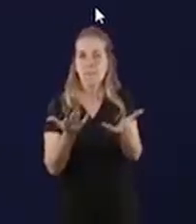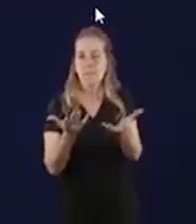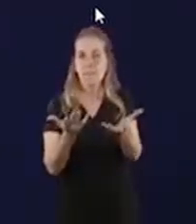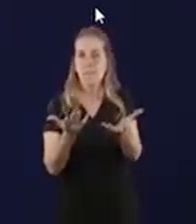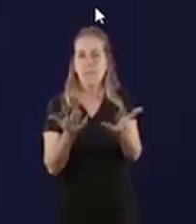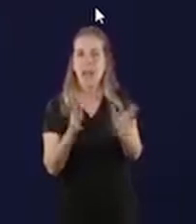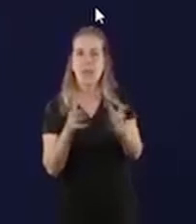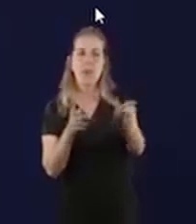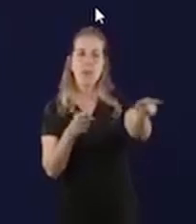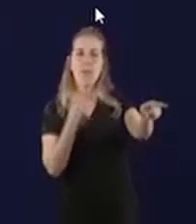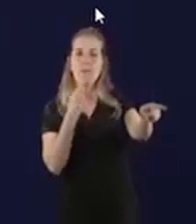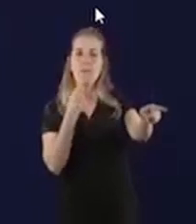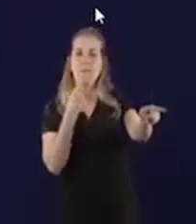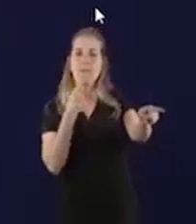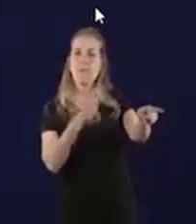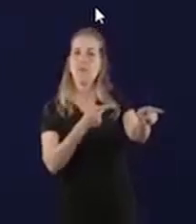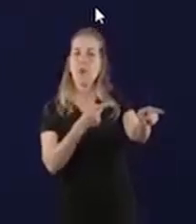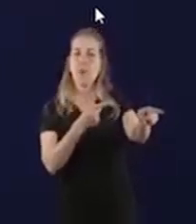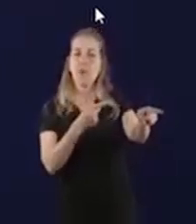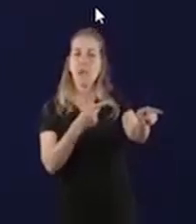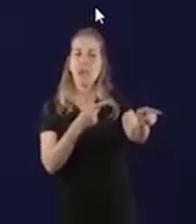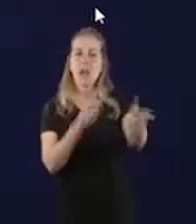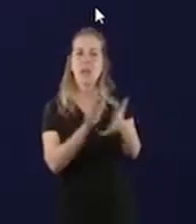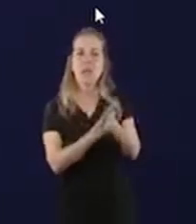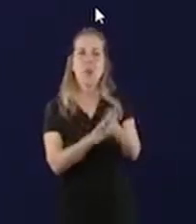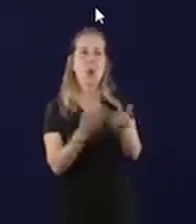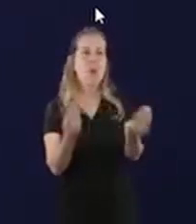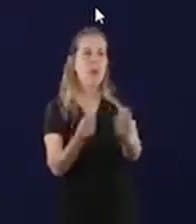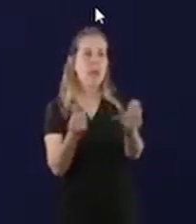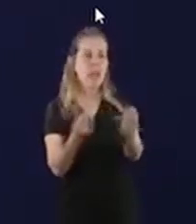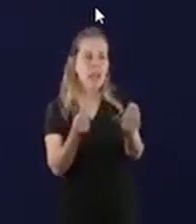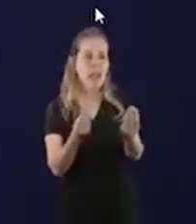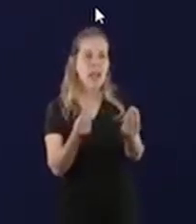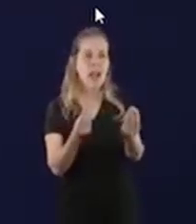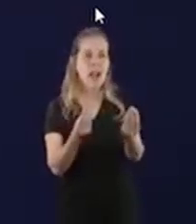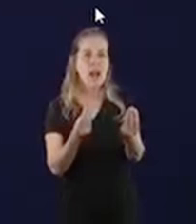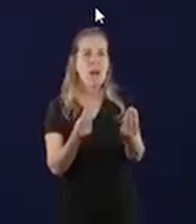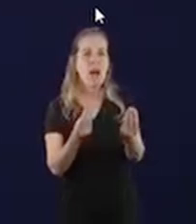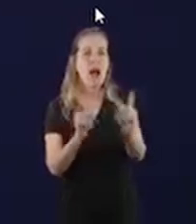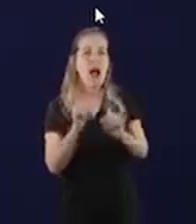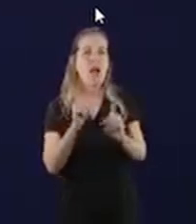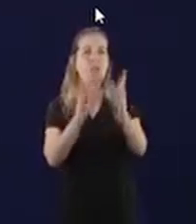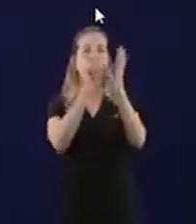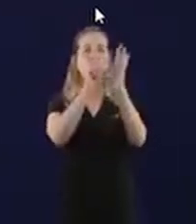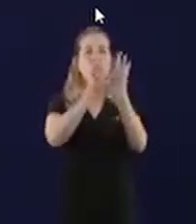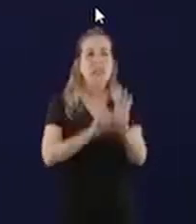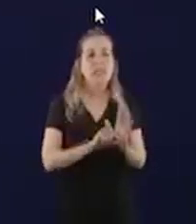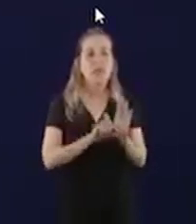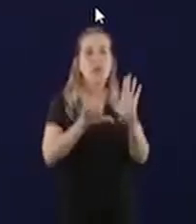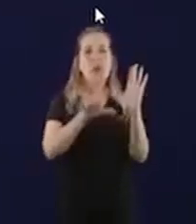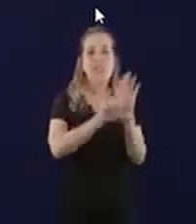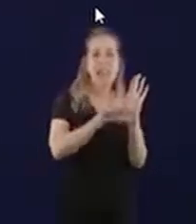vez vos te hacés referencia en la entrelíneas a las facultades delegadas o a algún punto de la ley que puede generar mayor